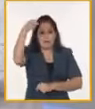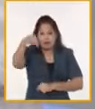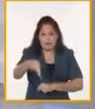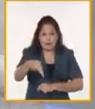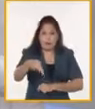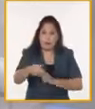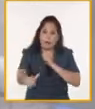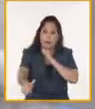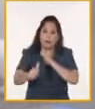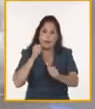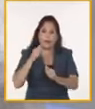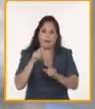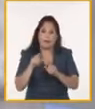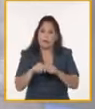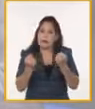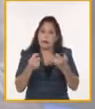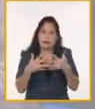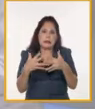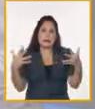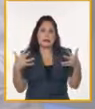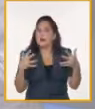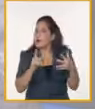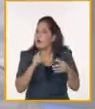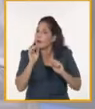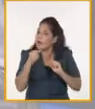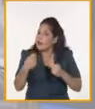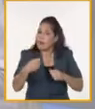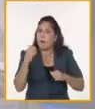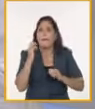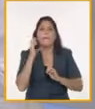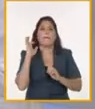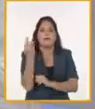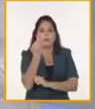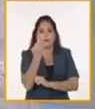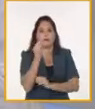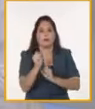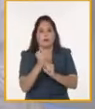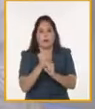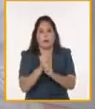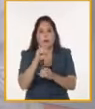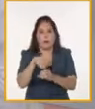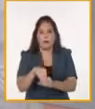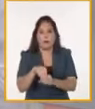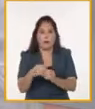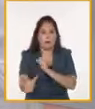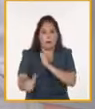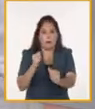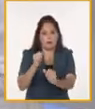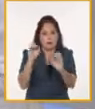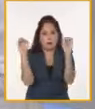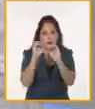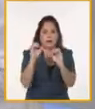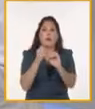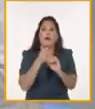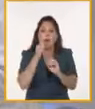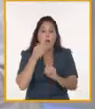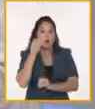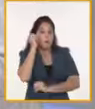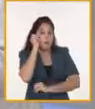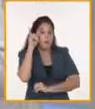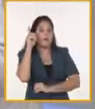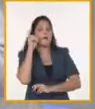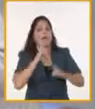echa a perder no lo que tenemos que perfeccionarlo no retroceder los buenas experiencias lo que tenemos que seguir evaluándolo